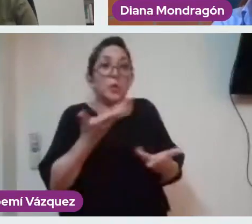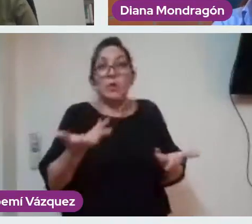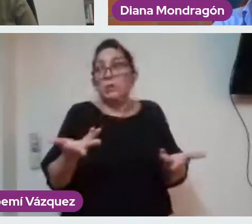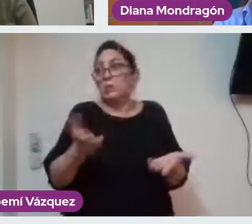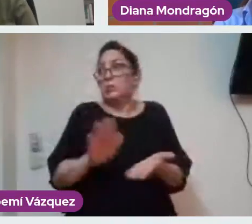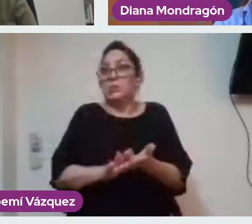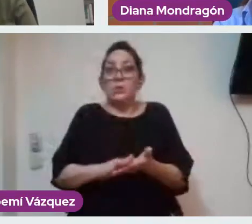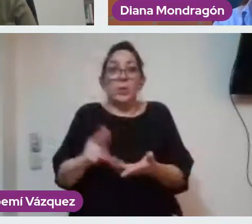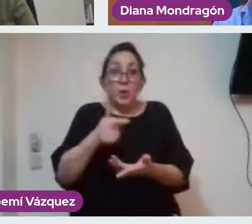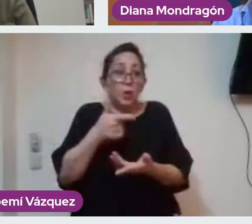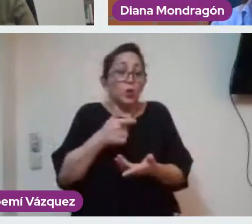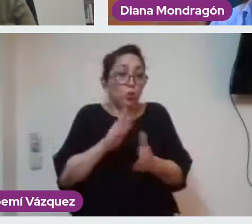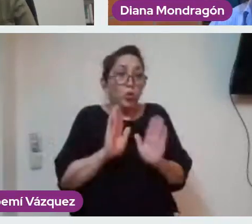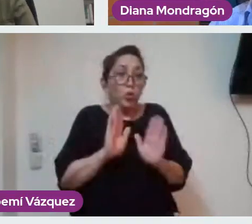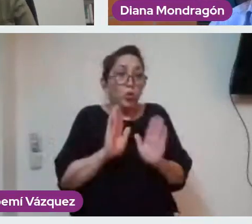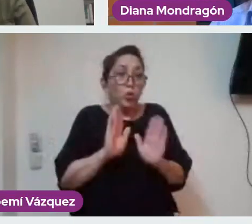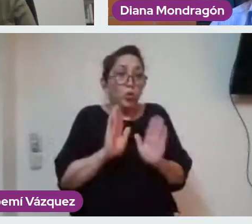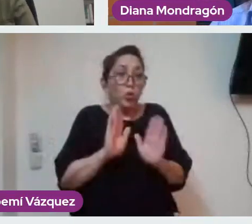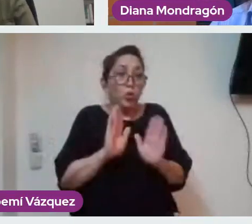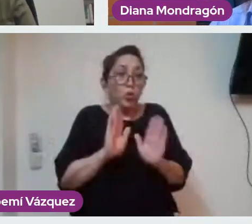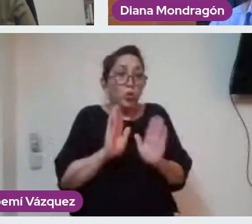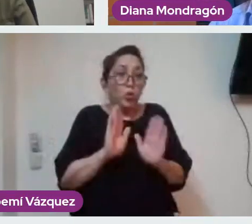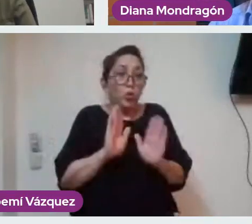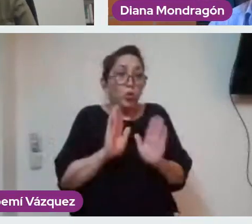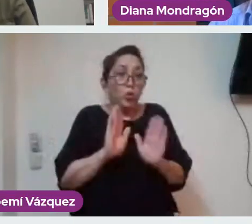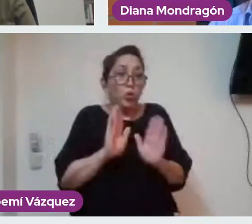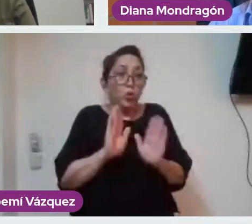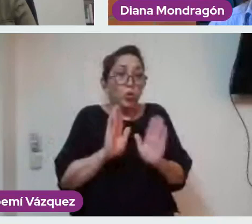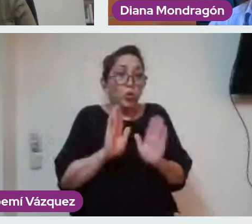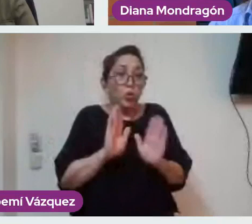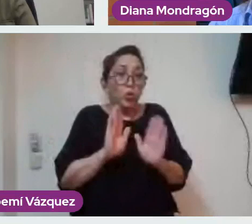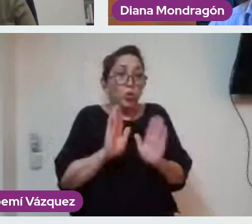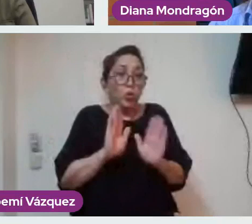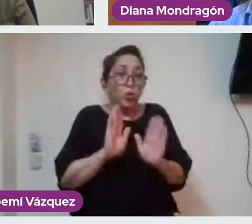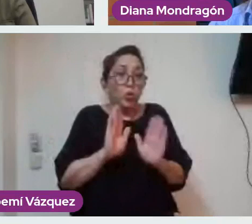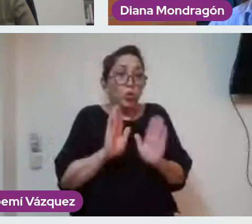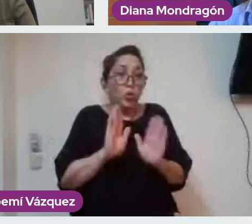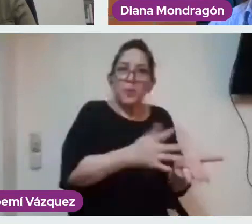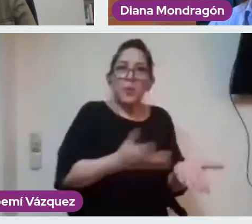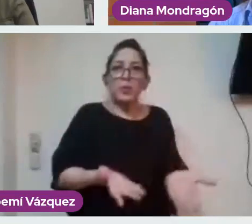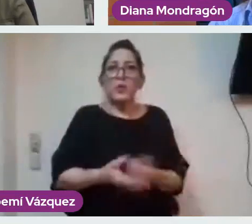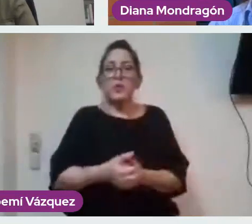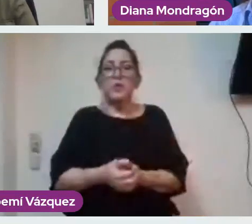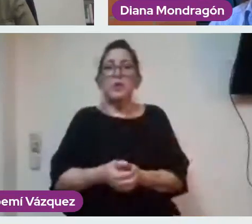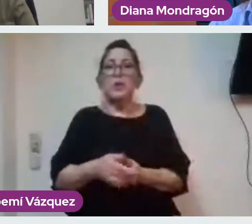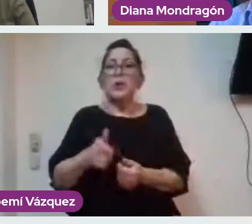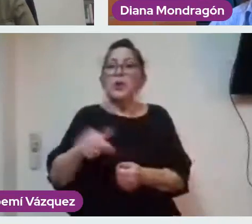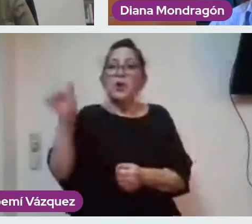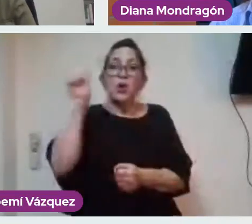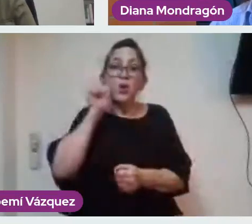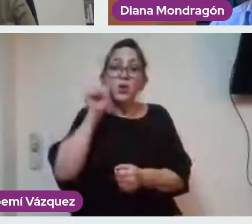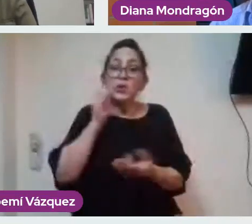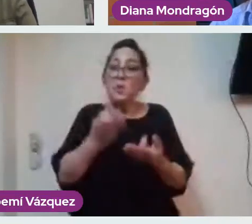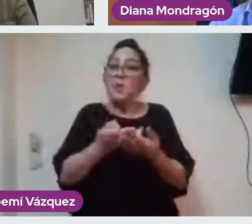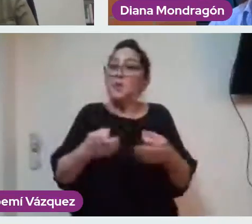de trabajo y de otras cosas. Yo creo que, pues siempre es importante dar